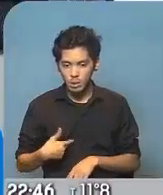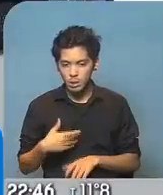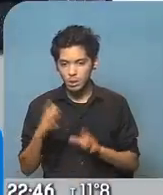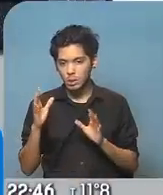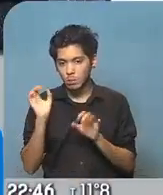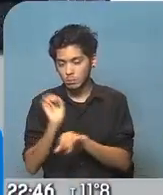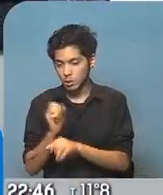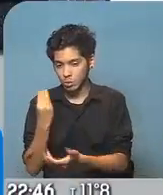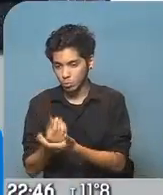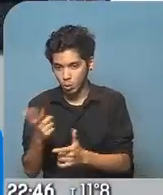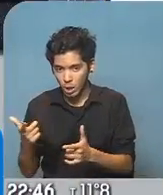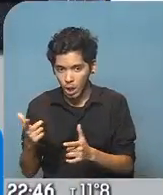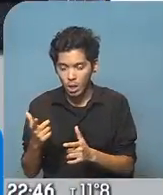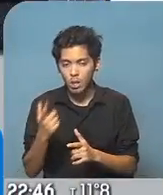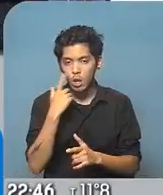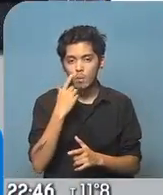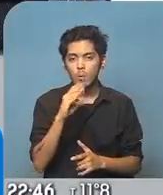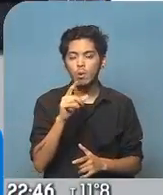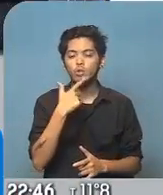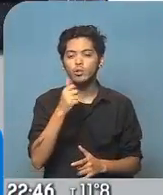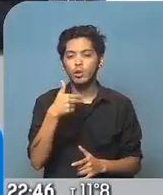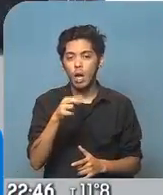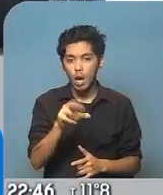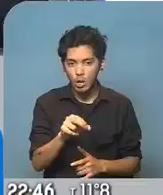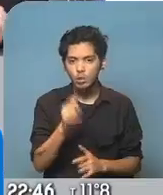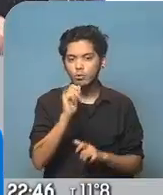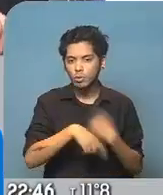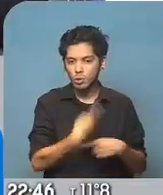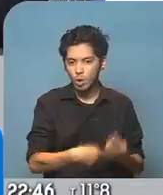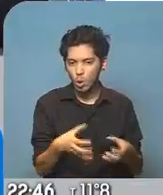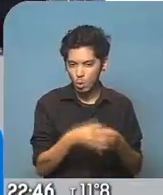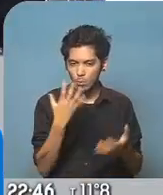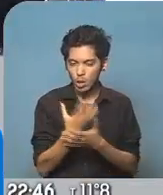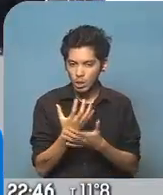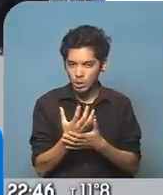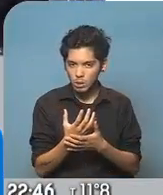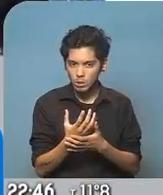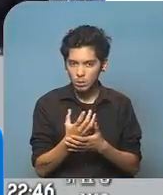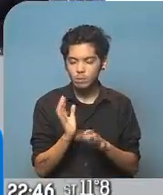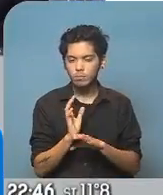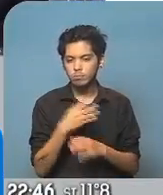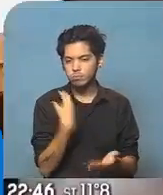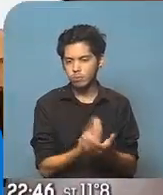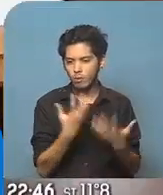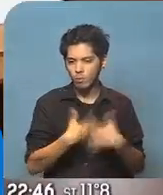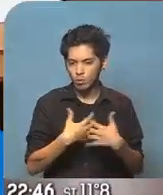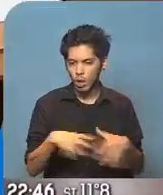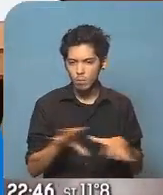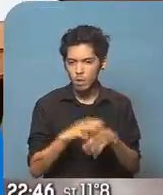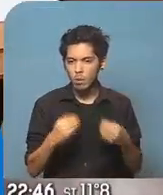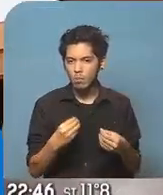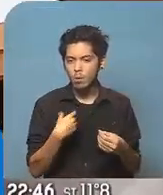que todo Bolsonaro parecía ser funcional a Lula porque era la contraparte, digamos, un capitán del